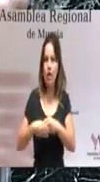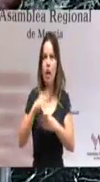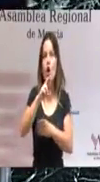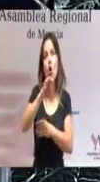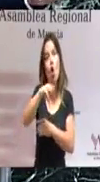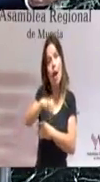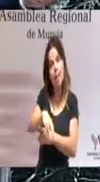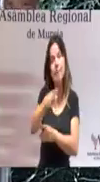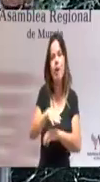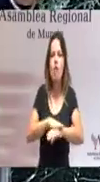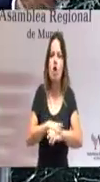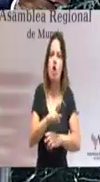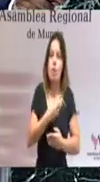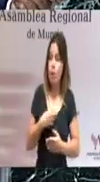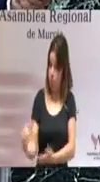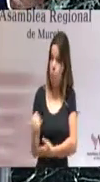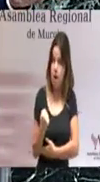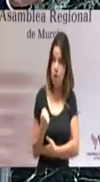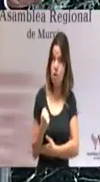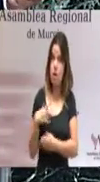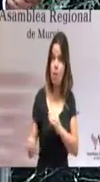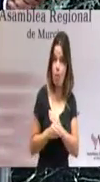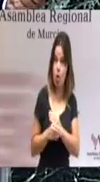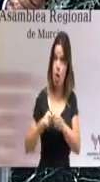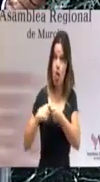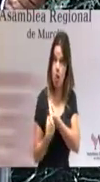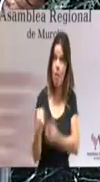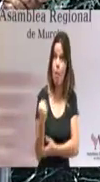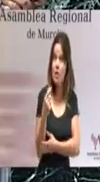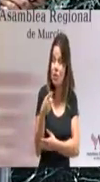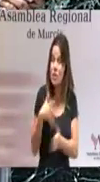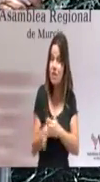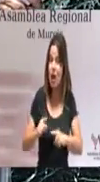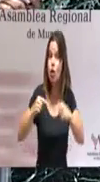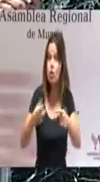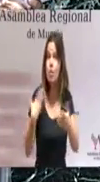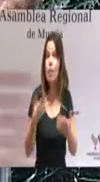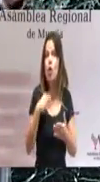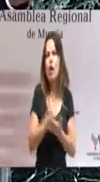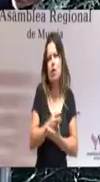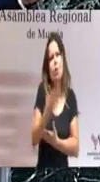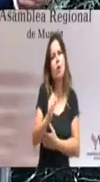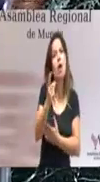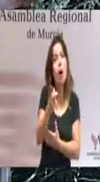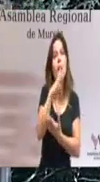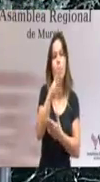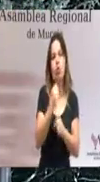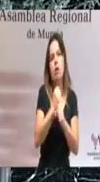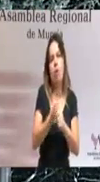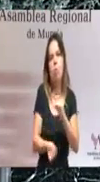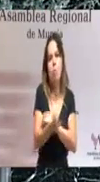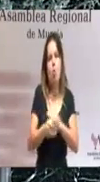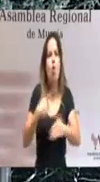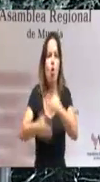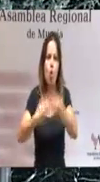Murcia. Súmense, aporten, porque contribuirán con ello al gran reto que tiene esta región, que es seguir creando empleo como